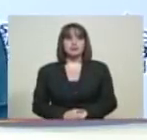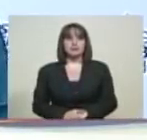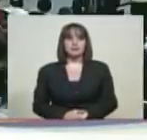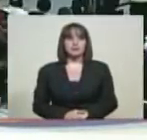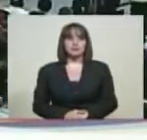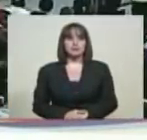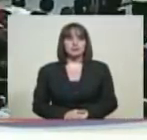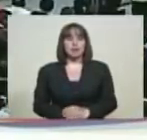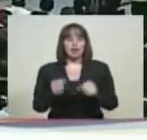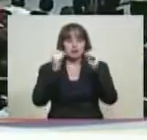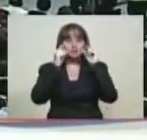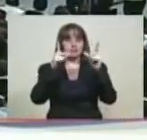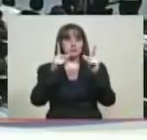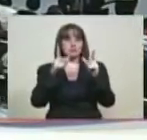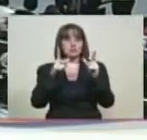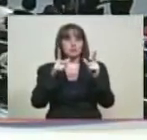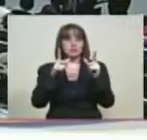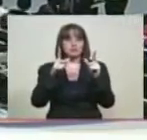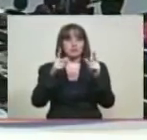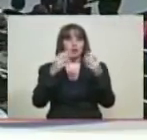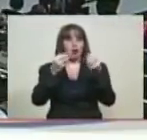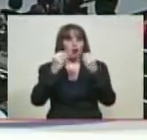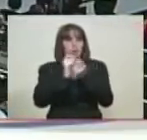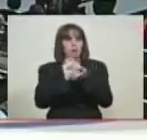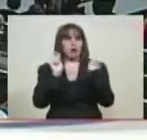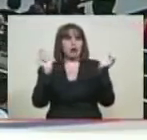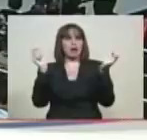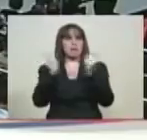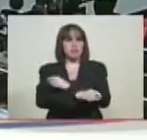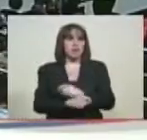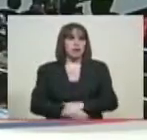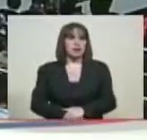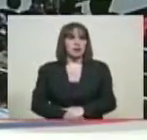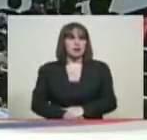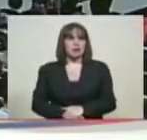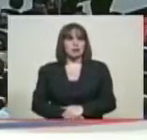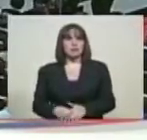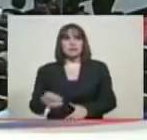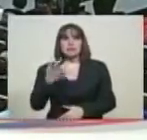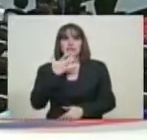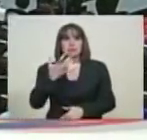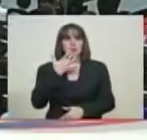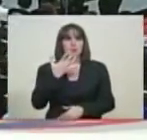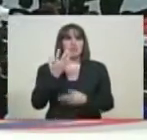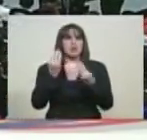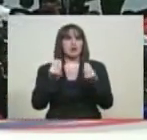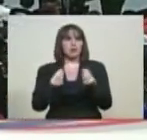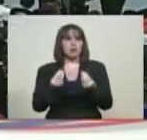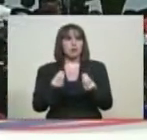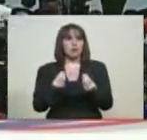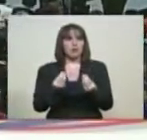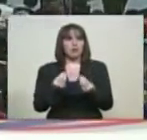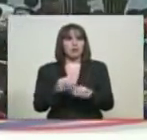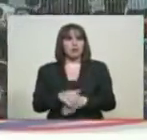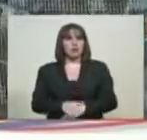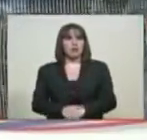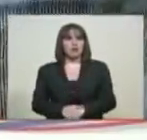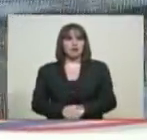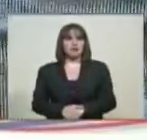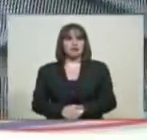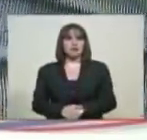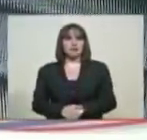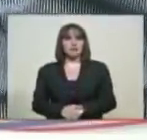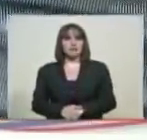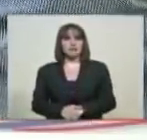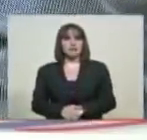sorprender transformar no se trata siempre operativo que llega el zoom de junto al alcalde